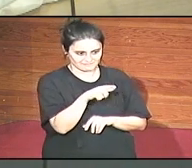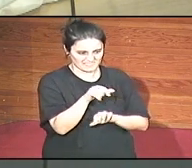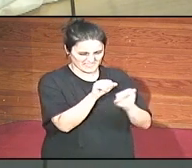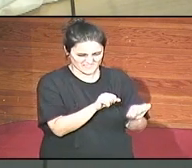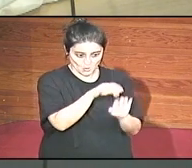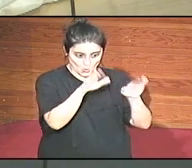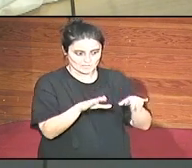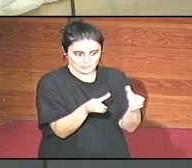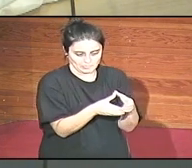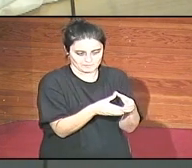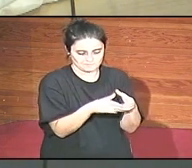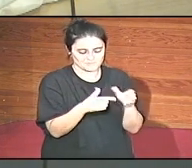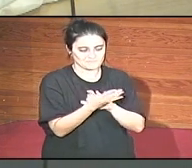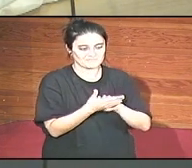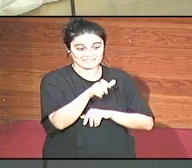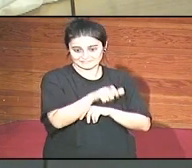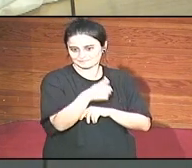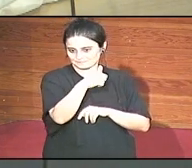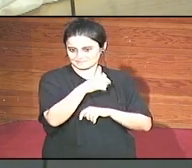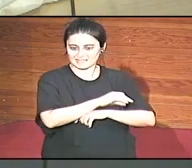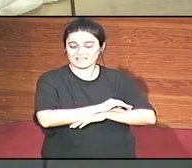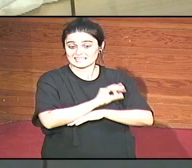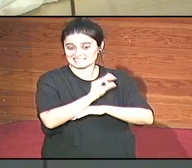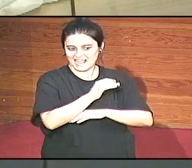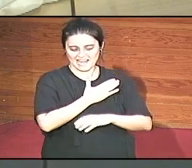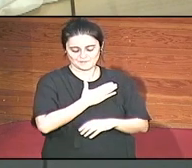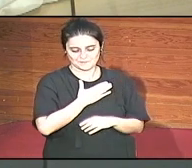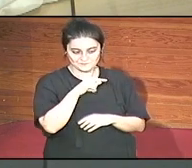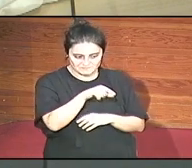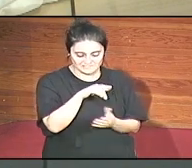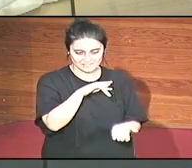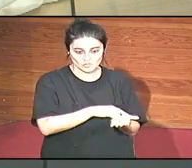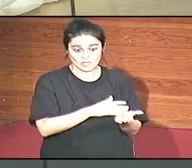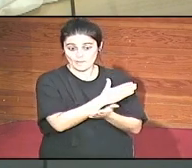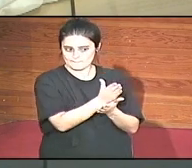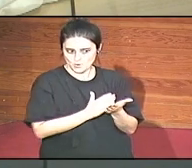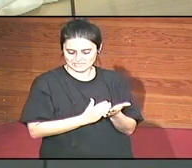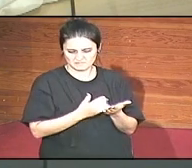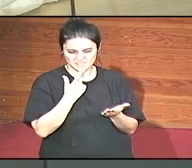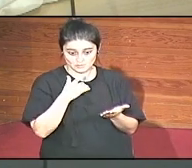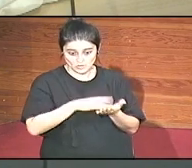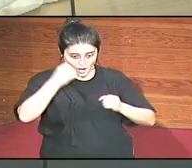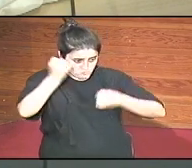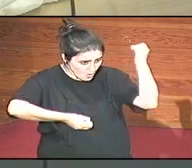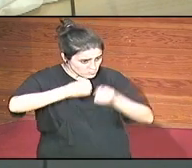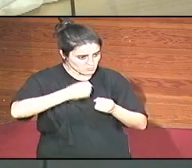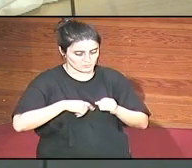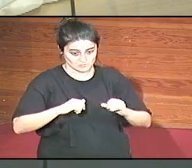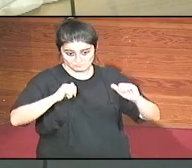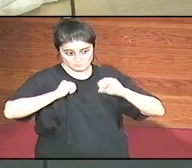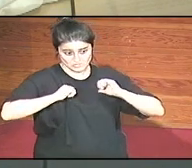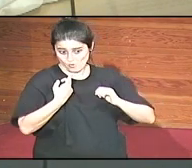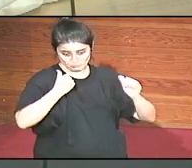y que me contaban que cuando empezaron los bombardeos tuvieron que huir a través del desierto que solo puede llevar una mochila y que llevaba en